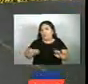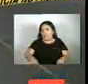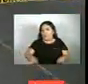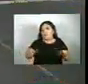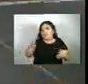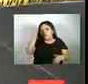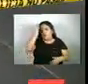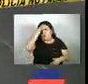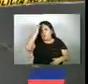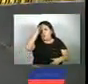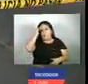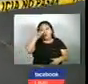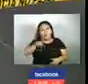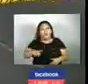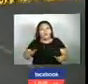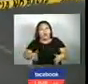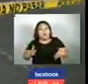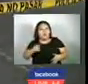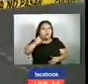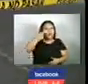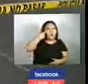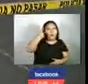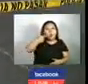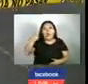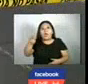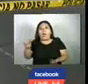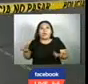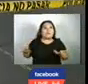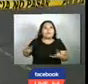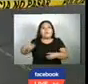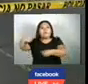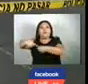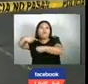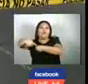porque sabemos que este día muchas personas están buscando las